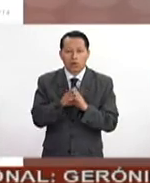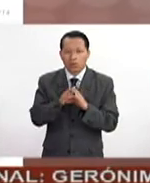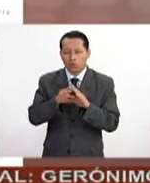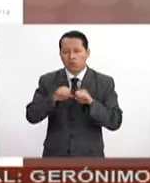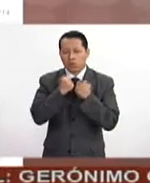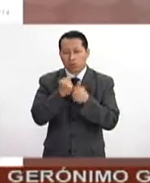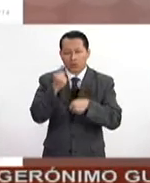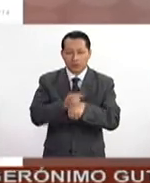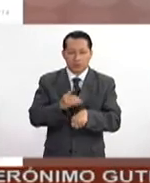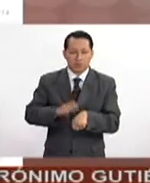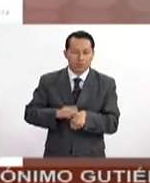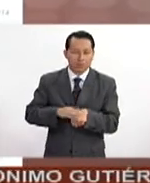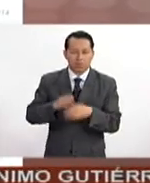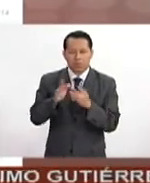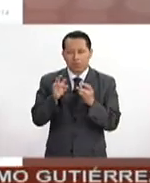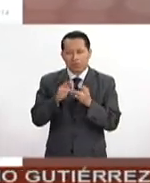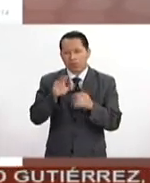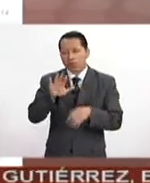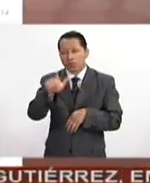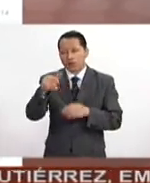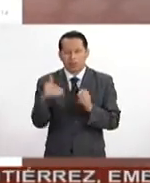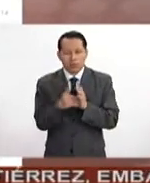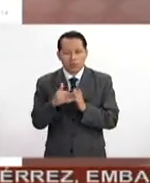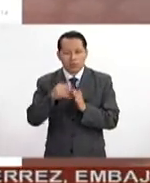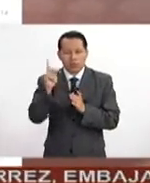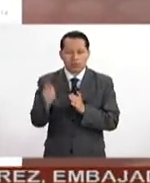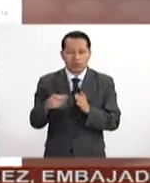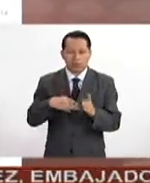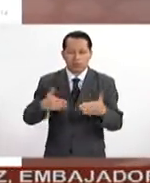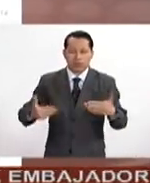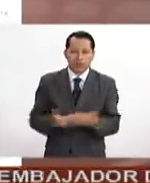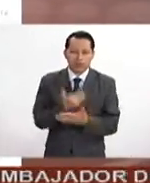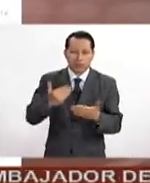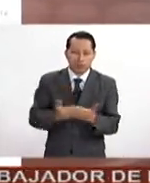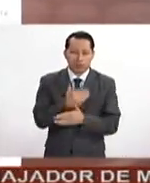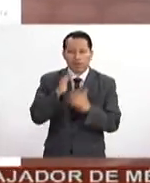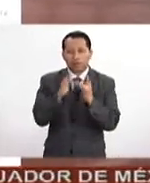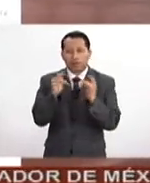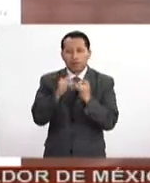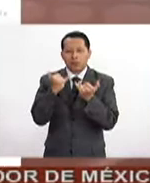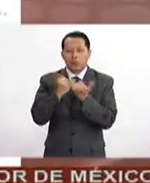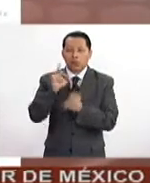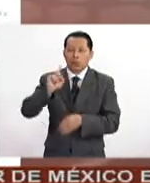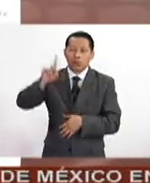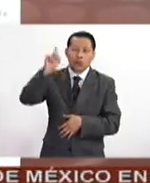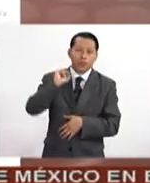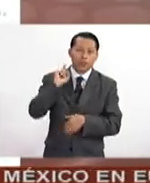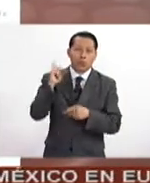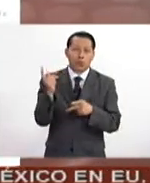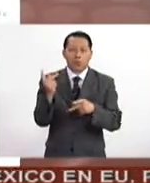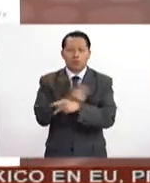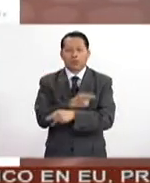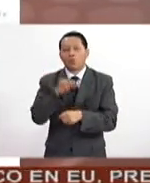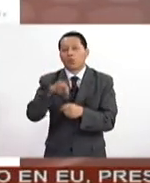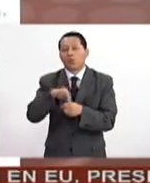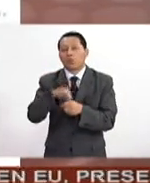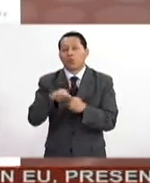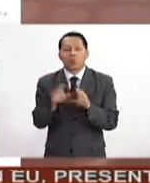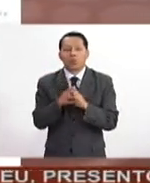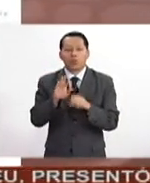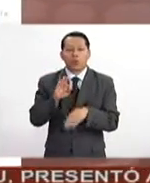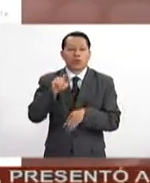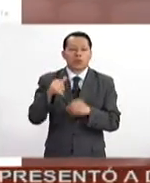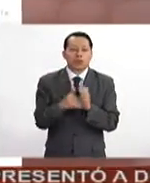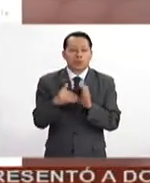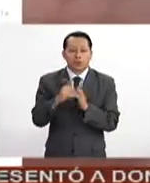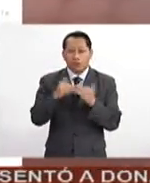parte de los franceses, 57 millones, son nacidos en Francia. El domingo pasado votaron